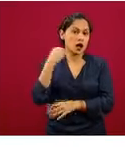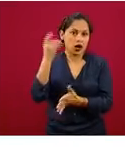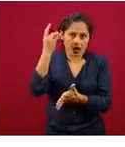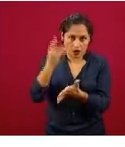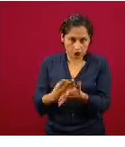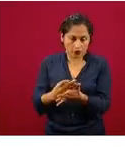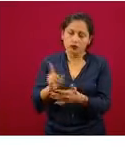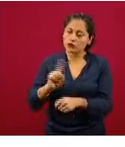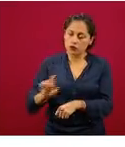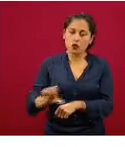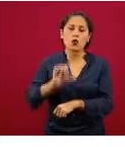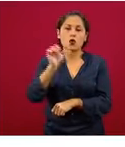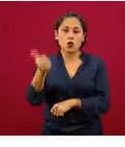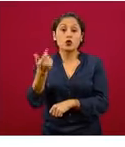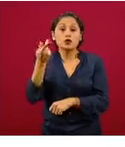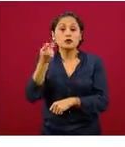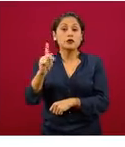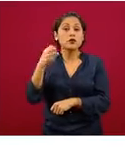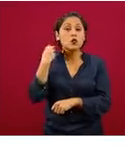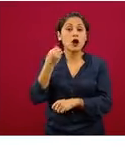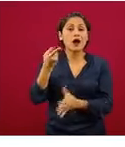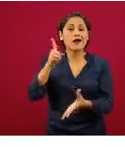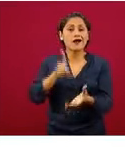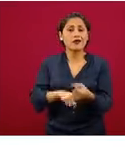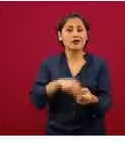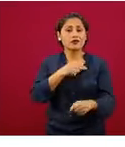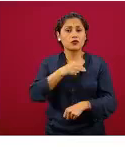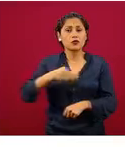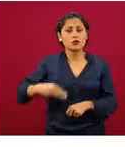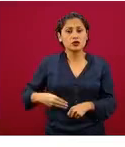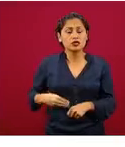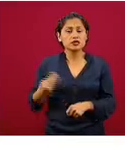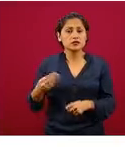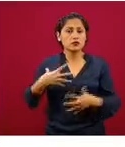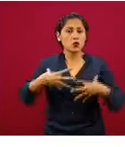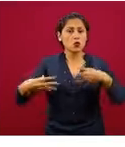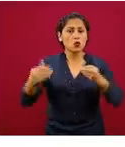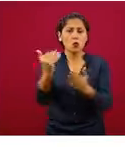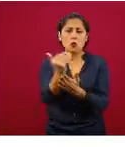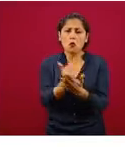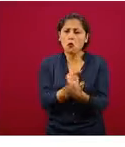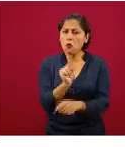cantidad de municipios con baja o nula transmisión.